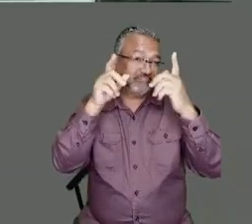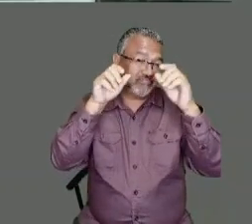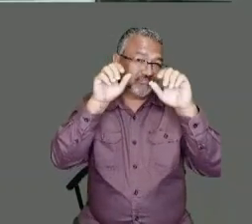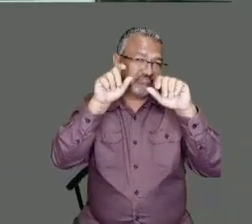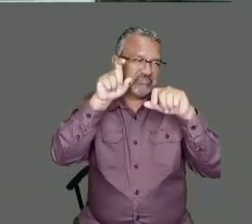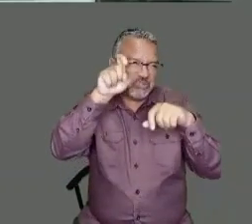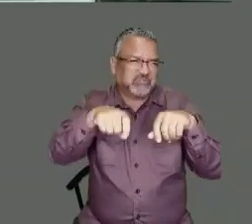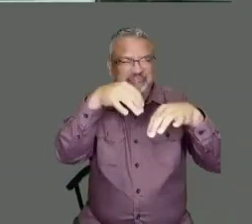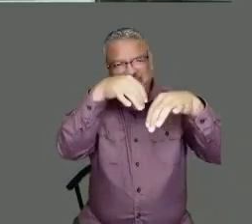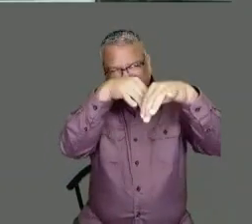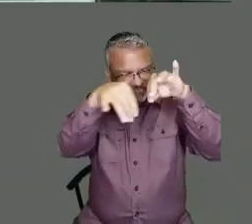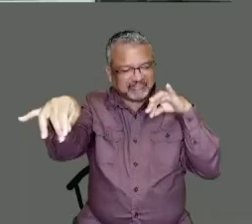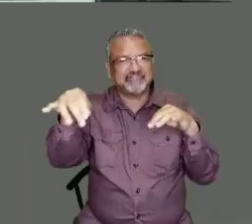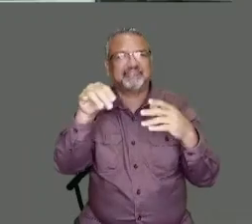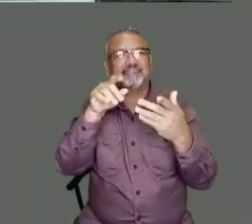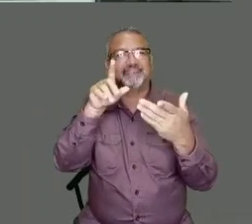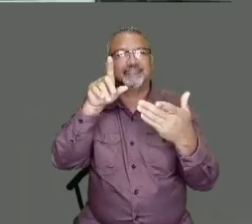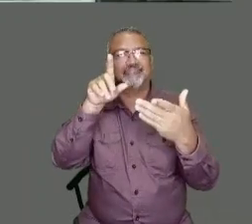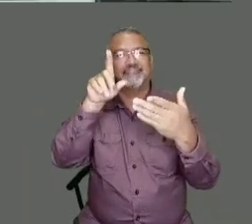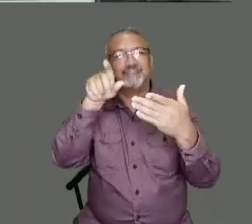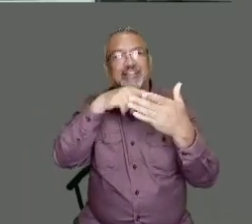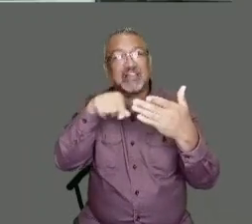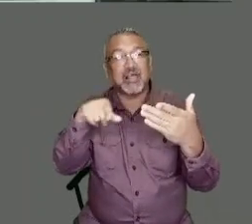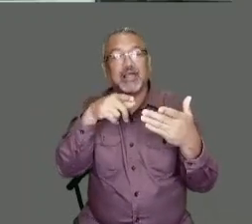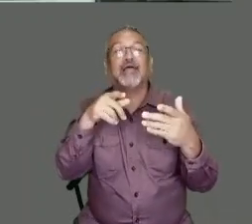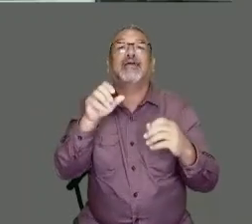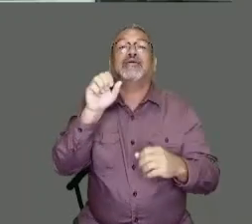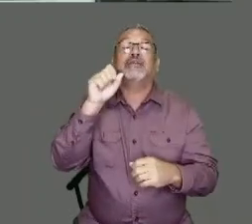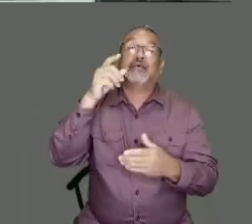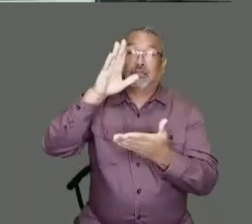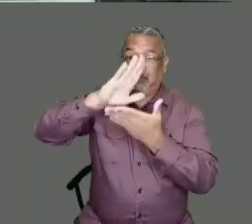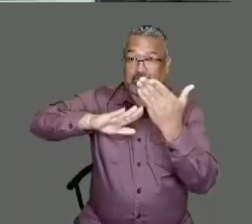específicamente por desempeño sí Okay